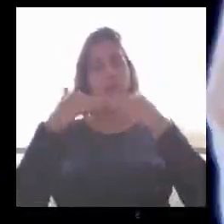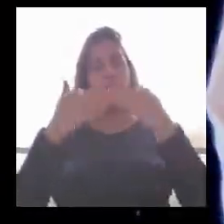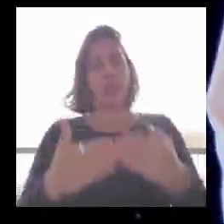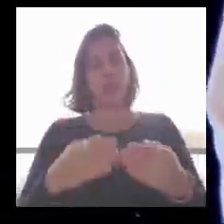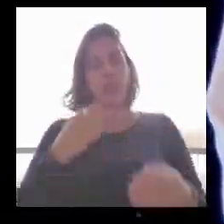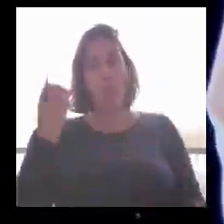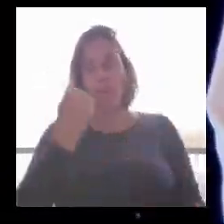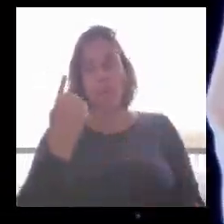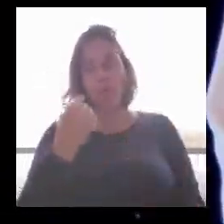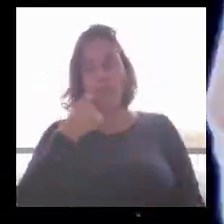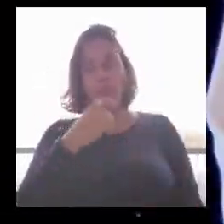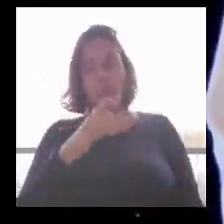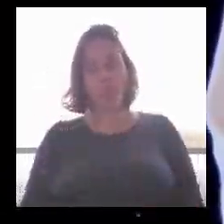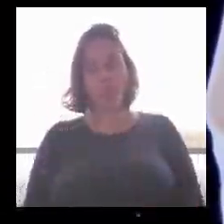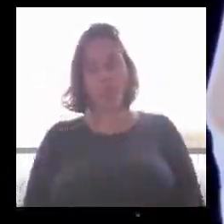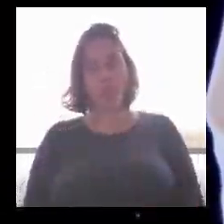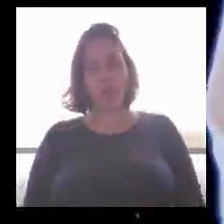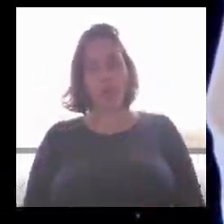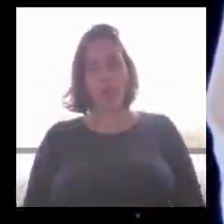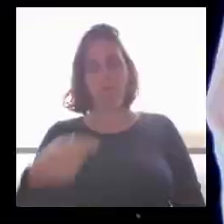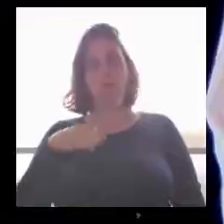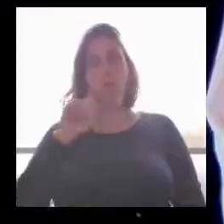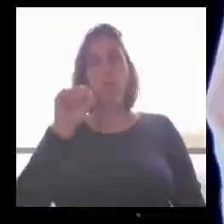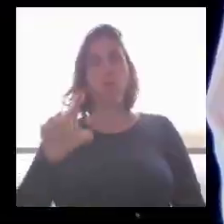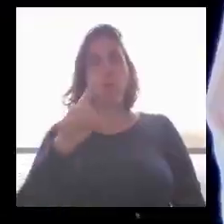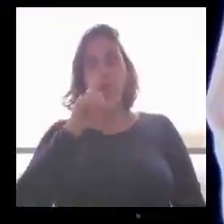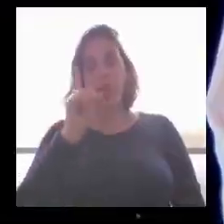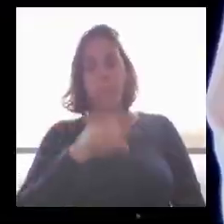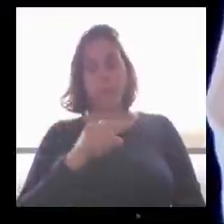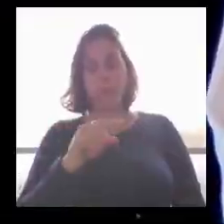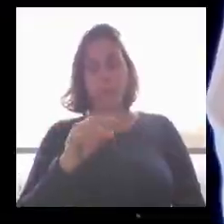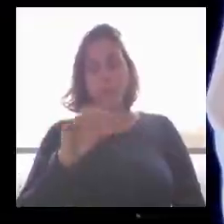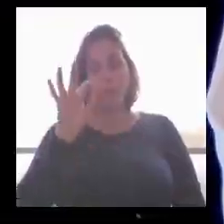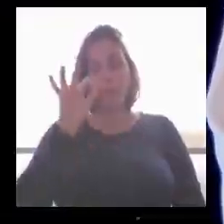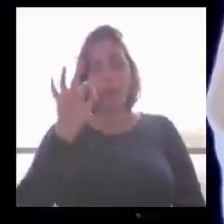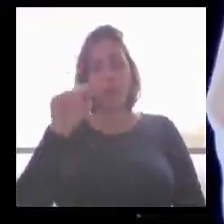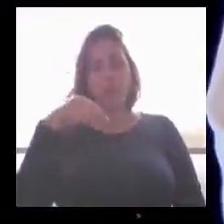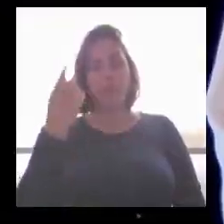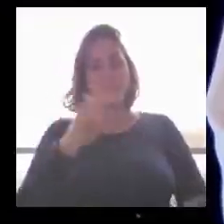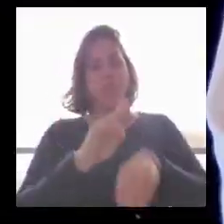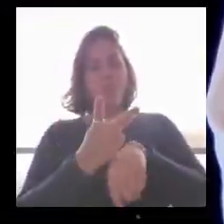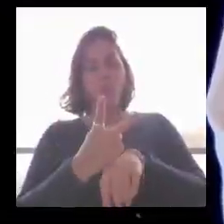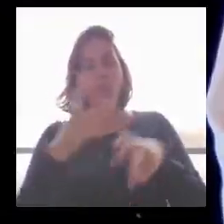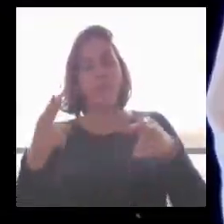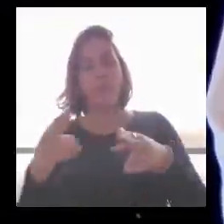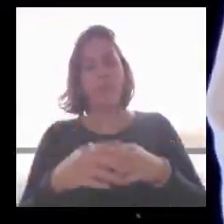queda? Lo dejo tipo como clickbait para la segunda parte, que